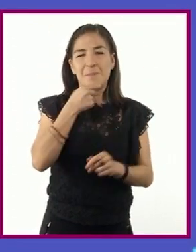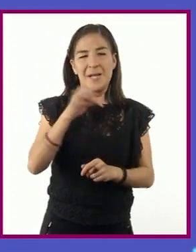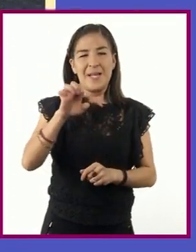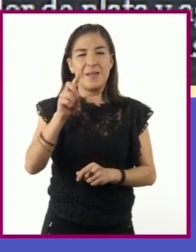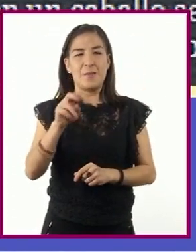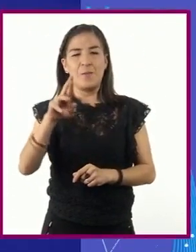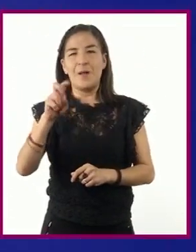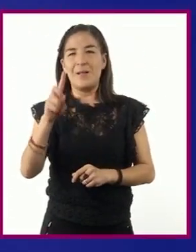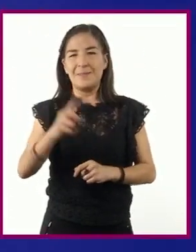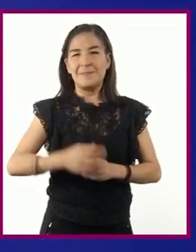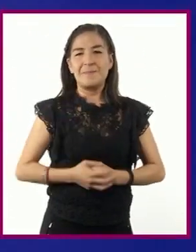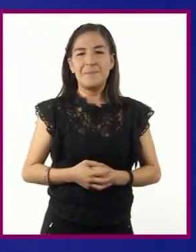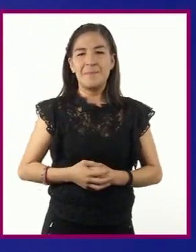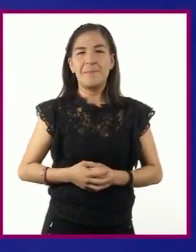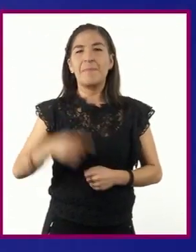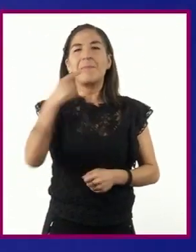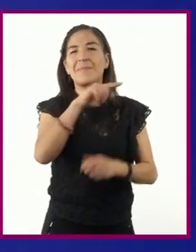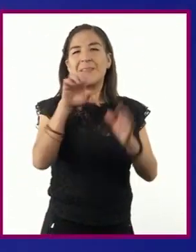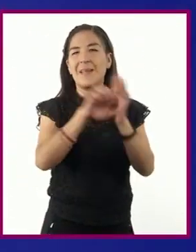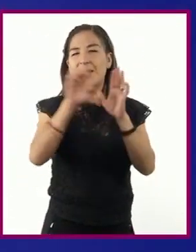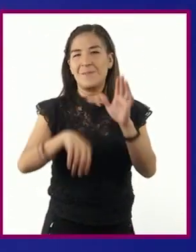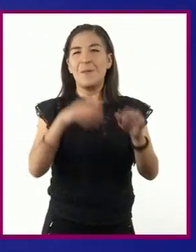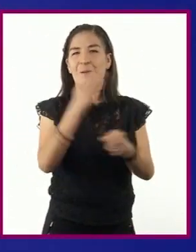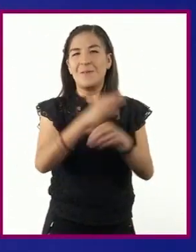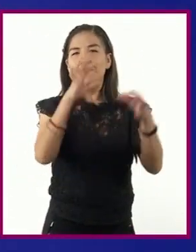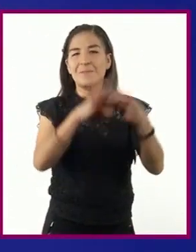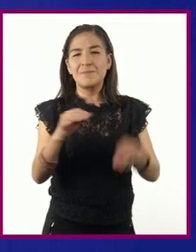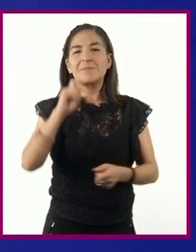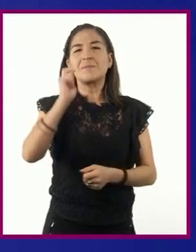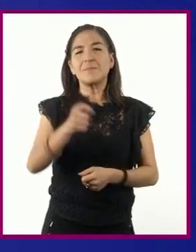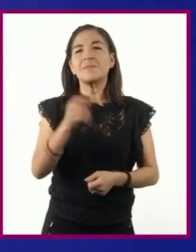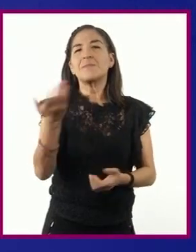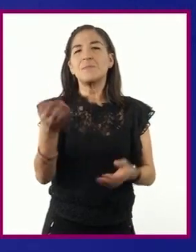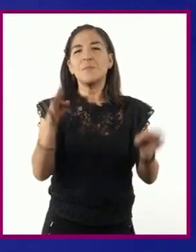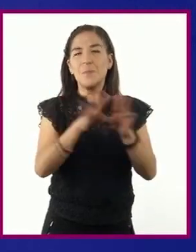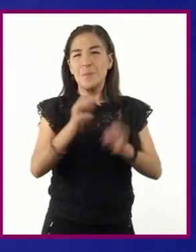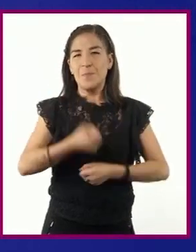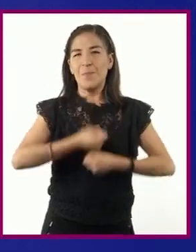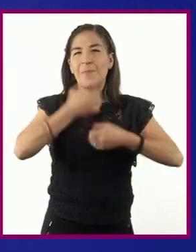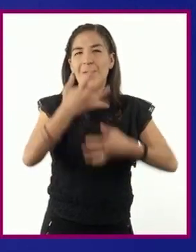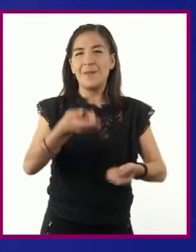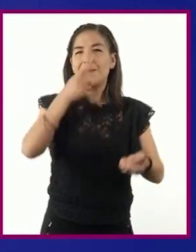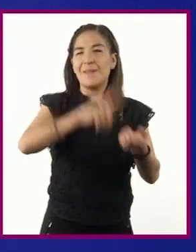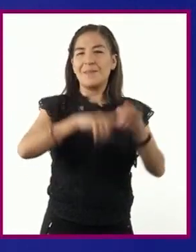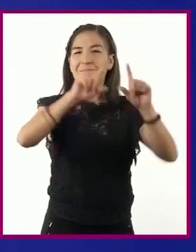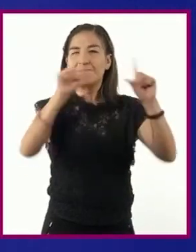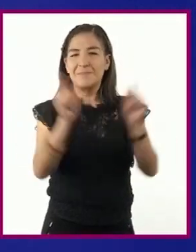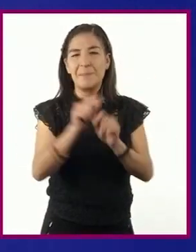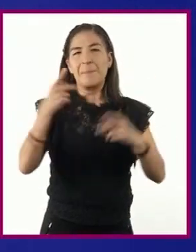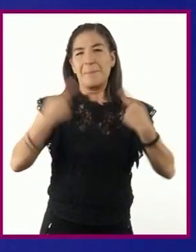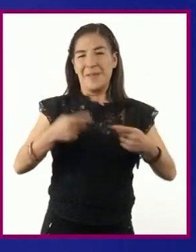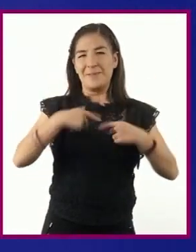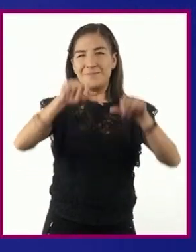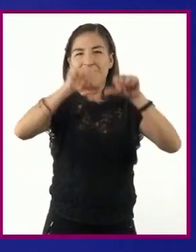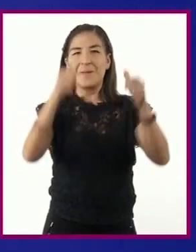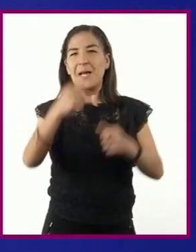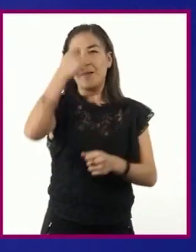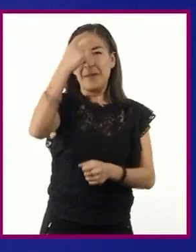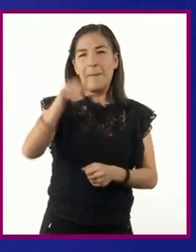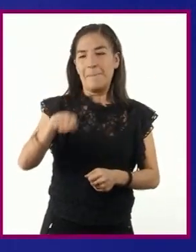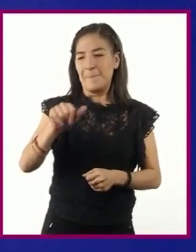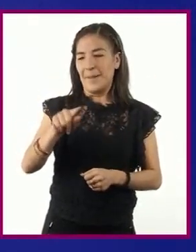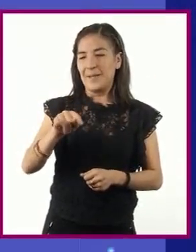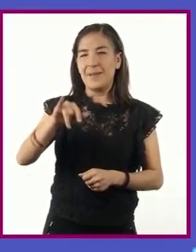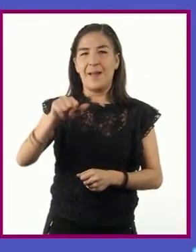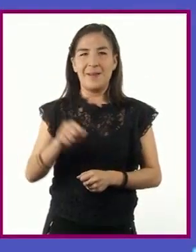Cummings. Un ejemplo de lo que se ha mencionado podría ser este poema concreto del artista y creador Matías